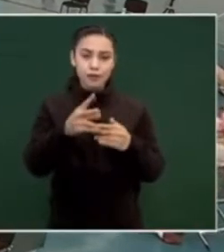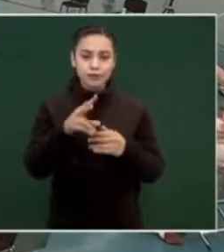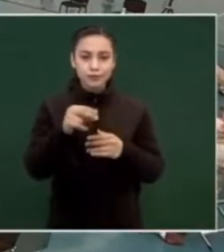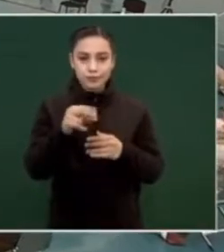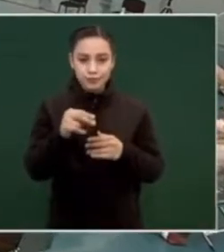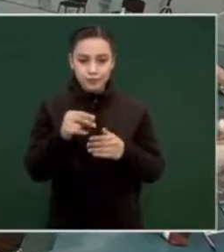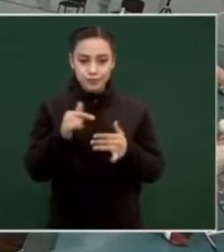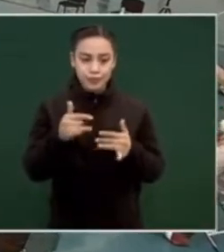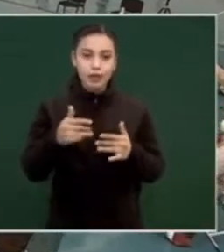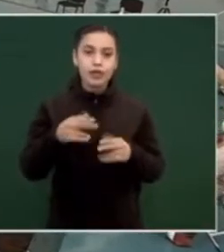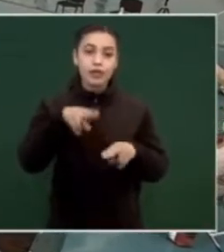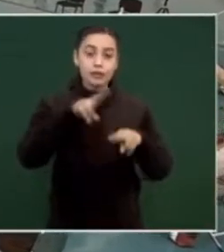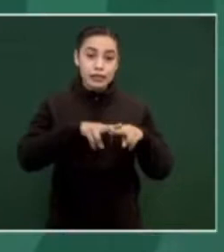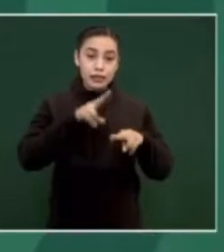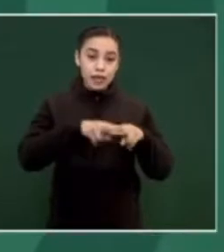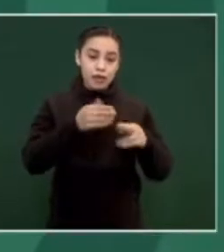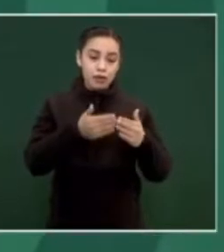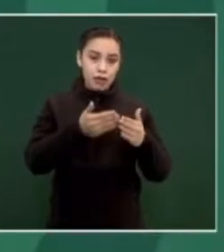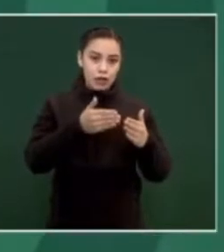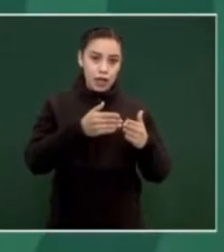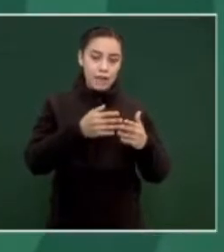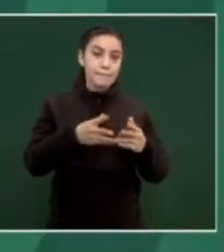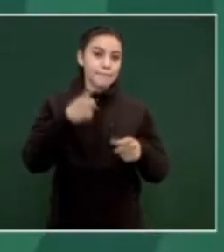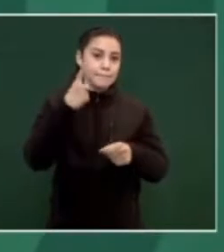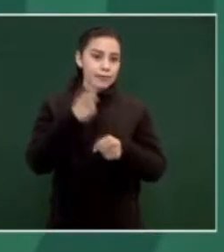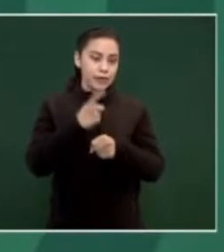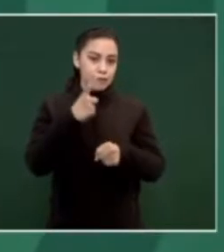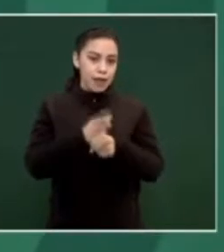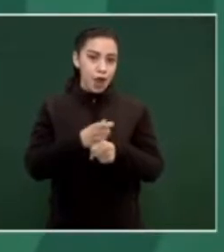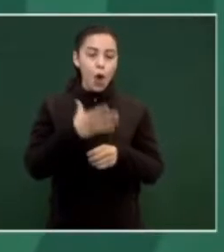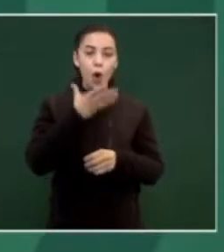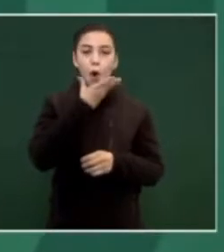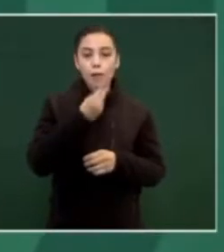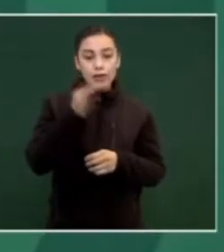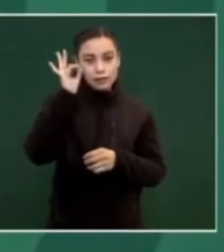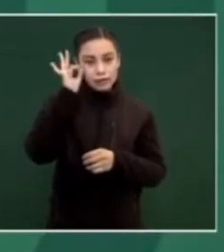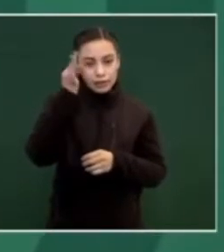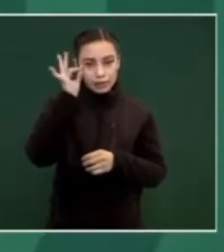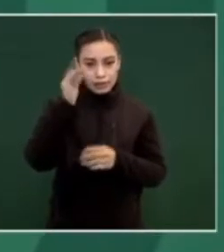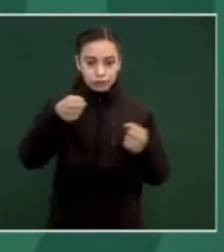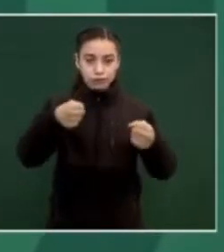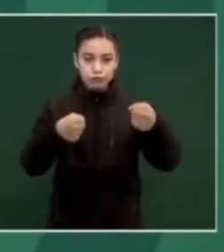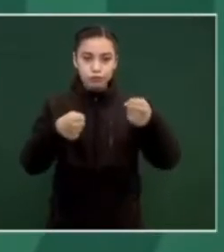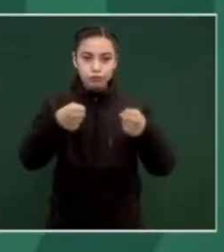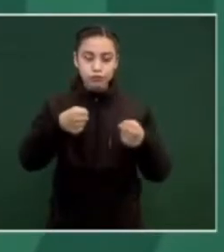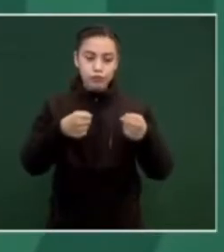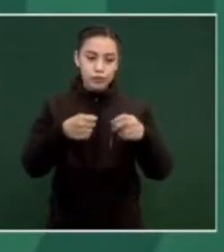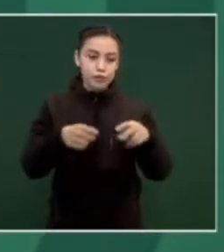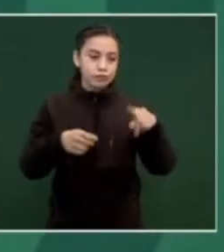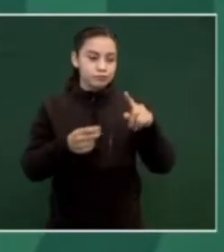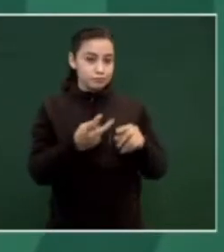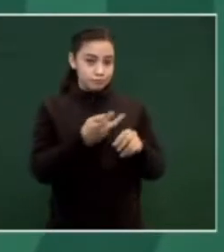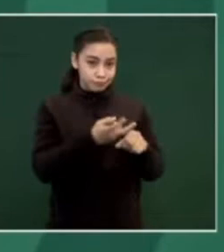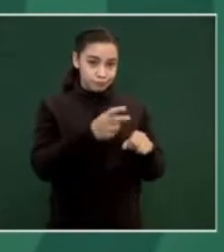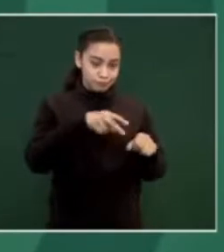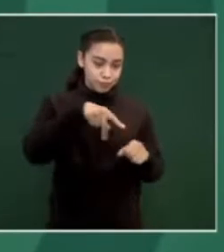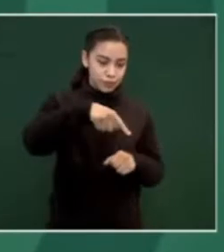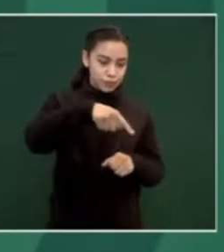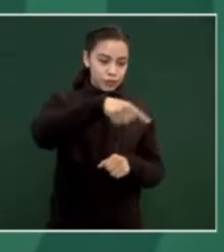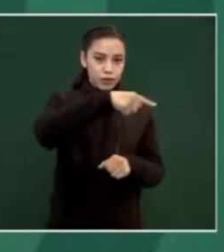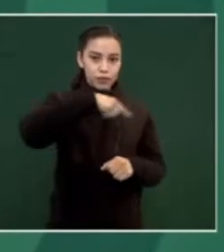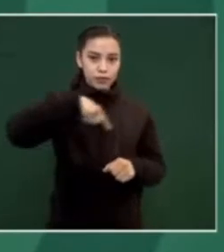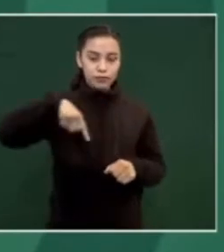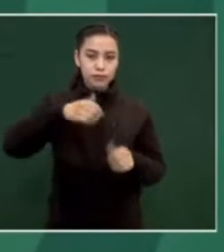si no se bajó efe dio la vuelta y le abrió la puerta y